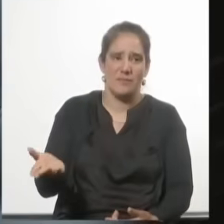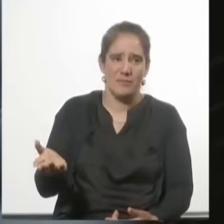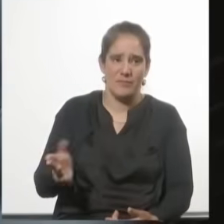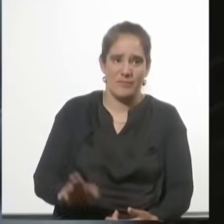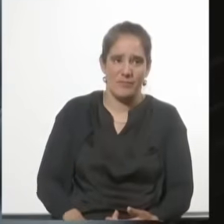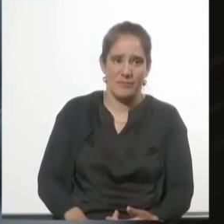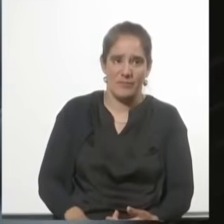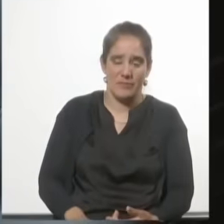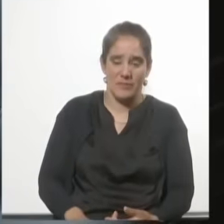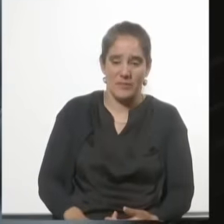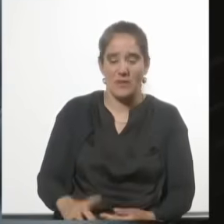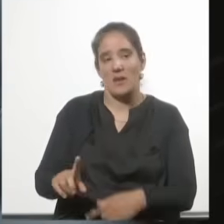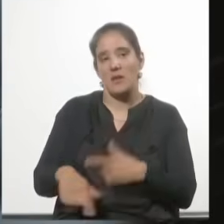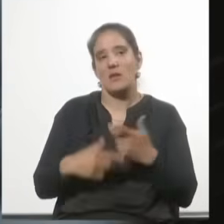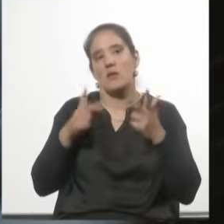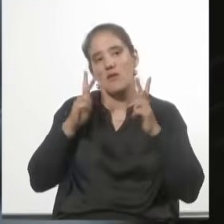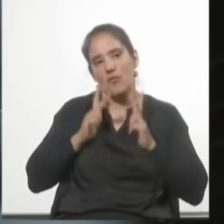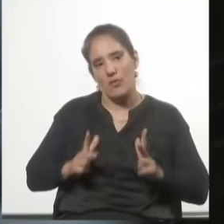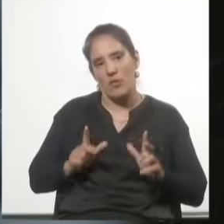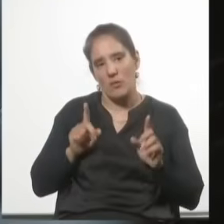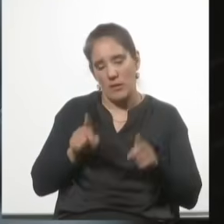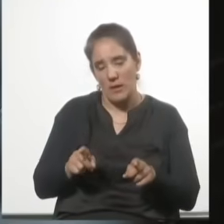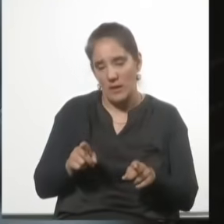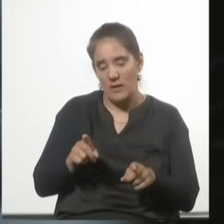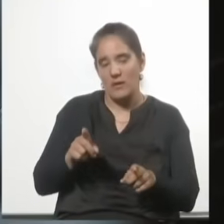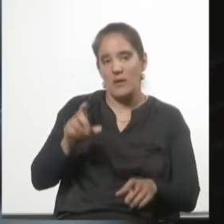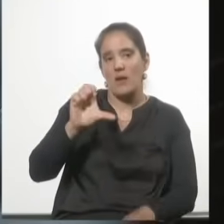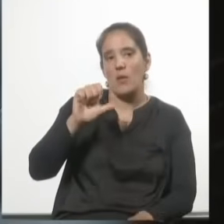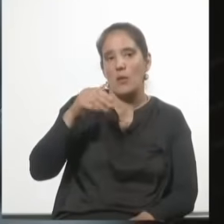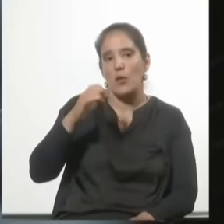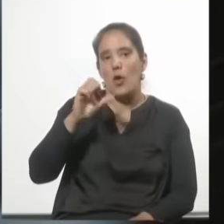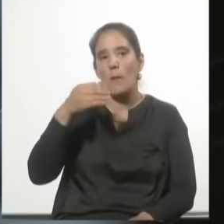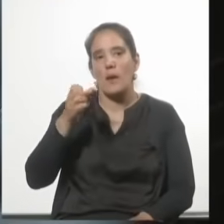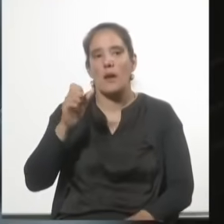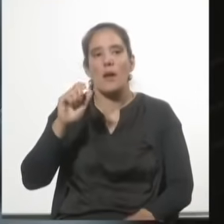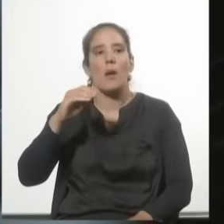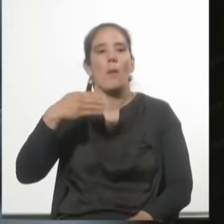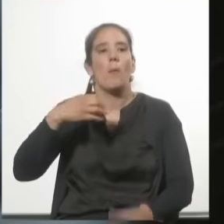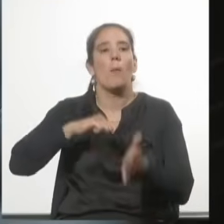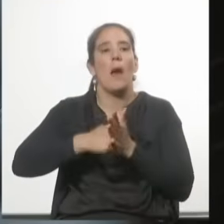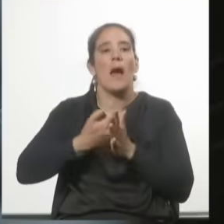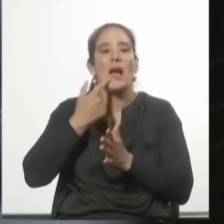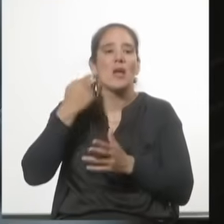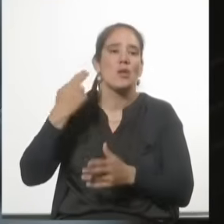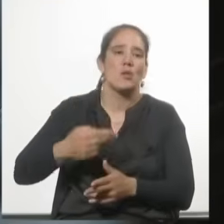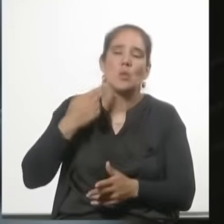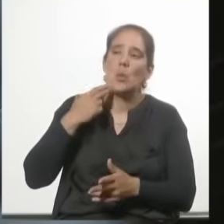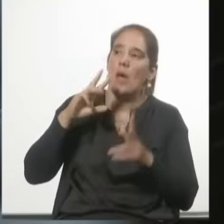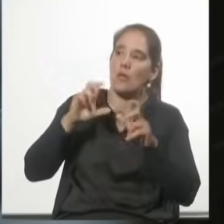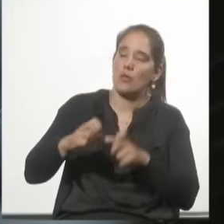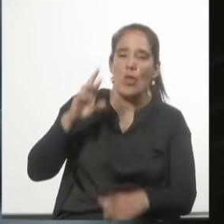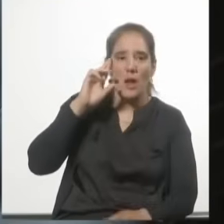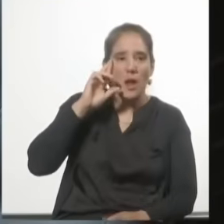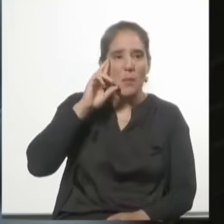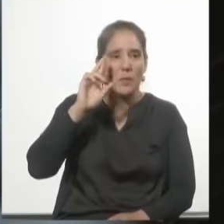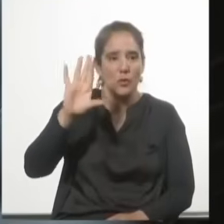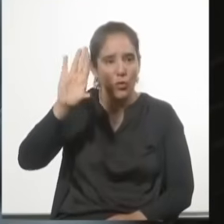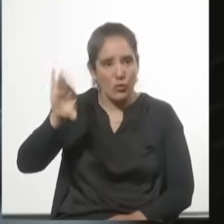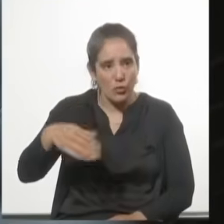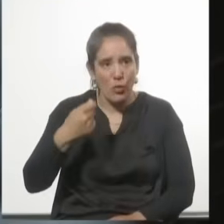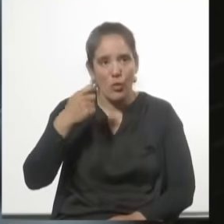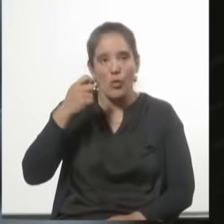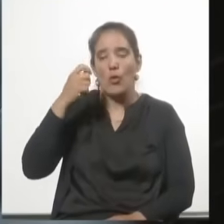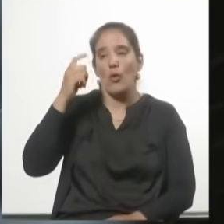En efecto, desde el punto de vista formal, la presentación de Eurocommerce Bank nunca cumplió con los requerimientos típicos y básicos de la